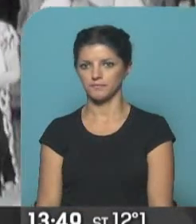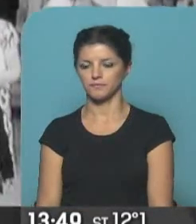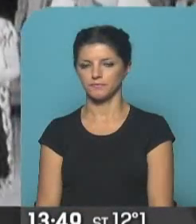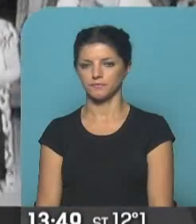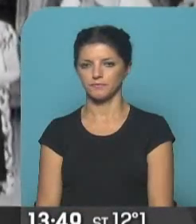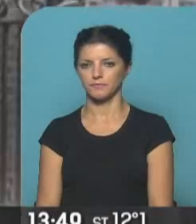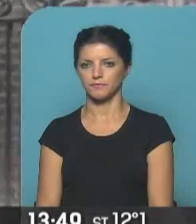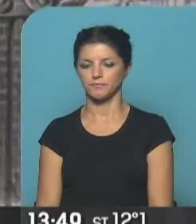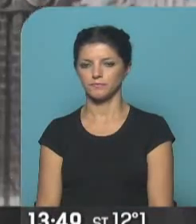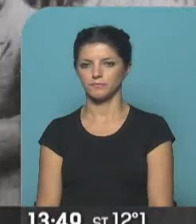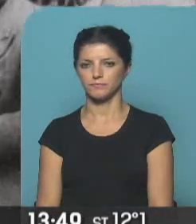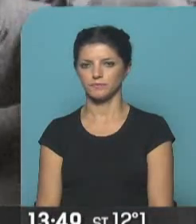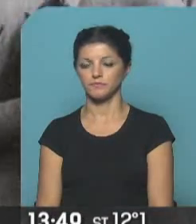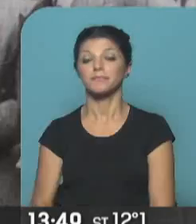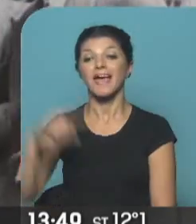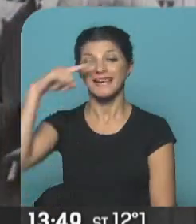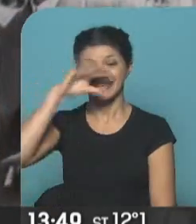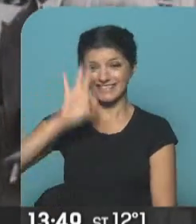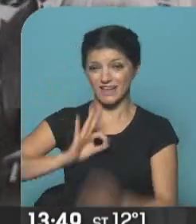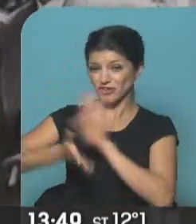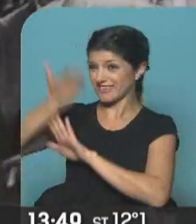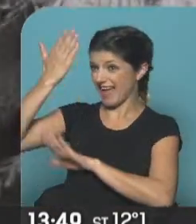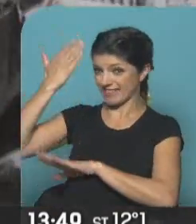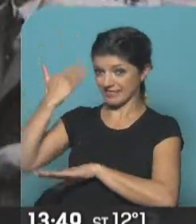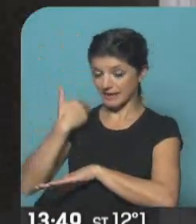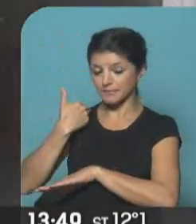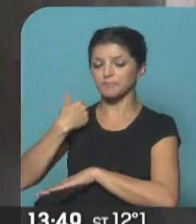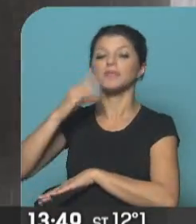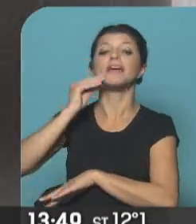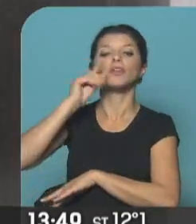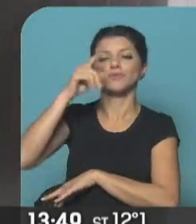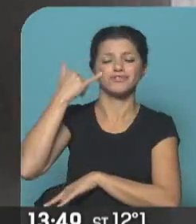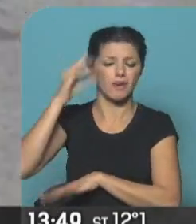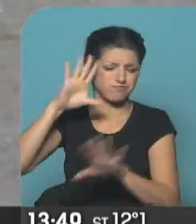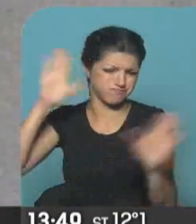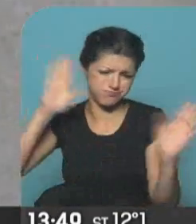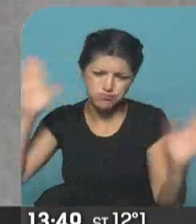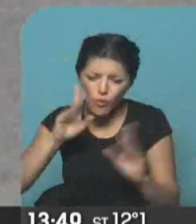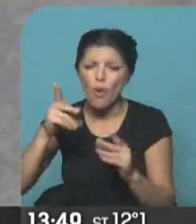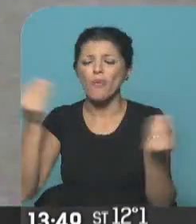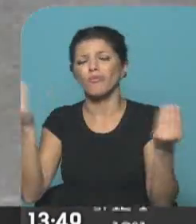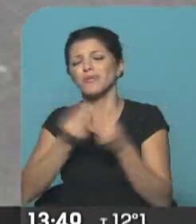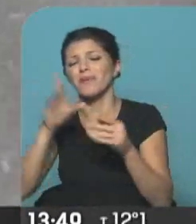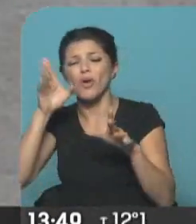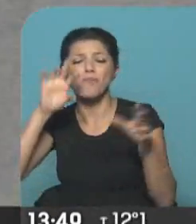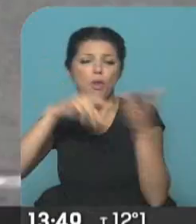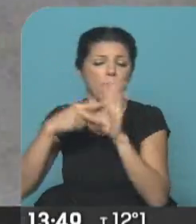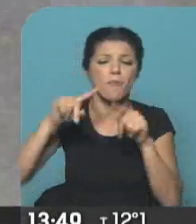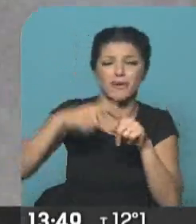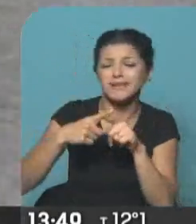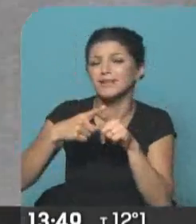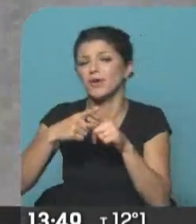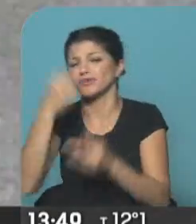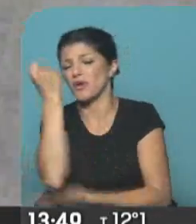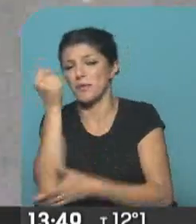Nations, 70 años transcurrieron desde que el Reino Unido, agotado por el esfuerzo político, económico y humano de la Segunda Guerra